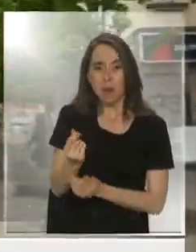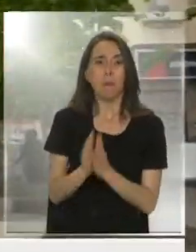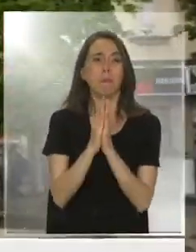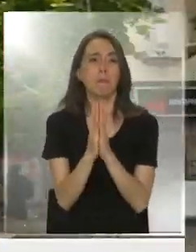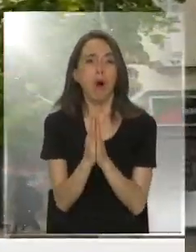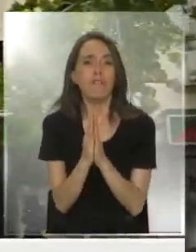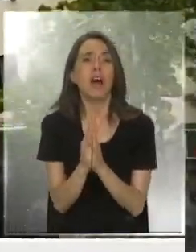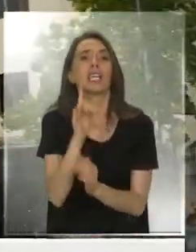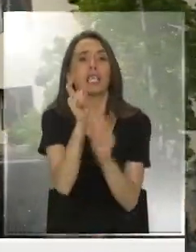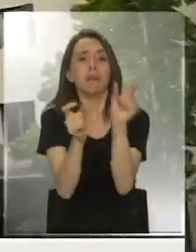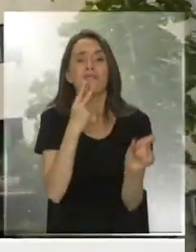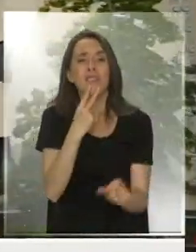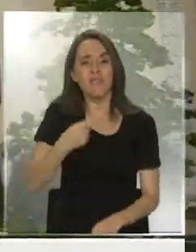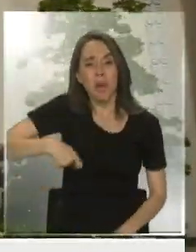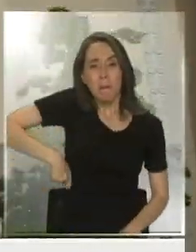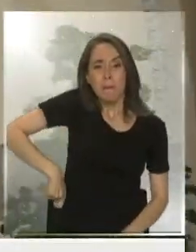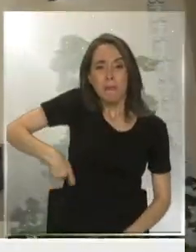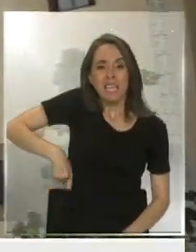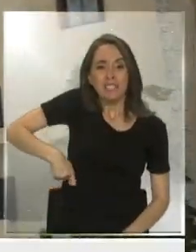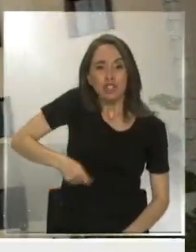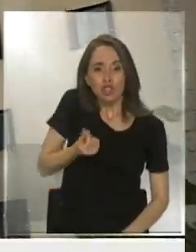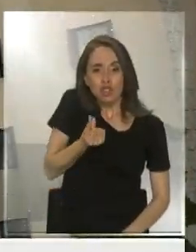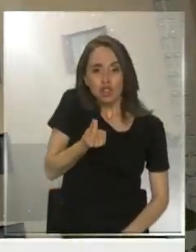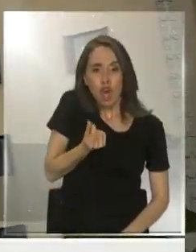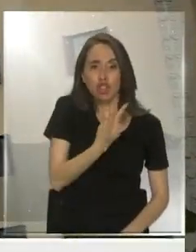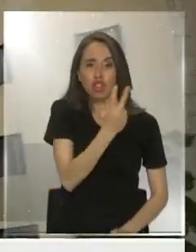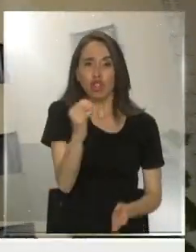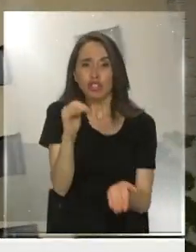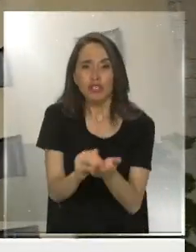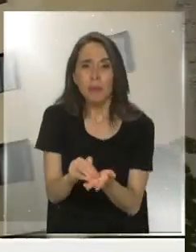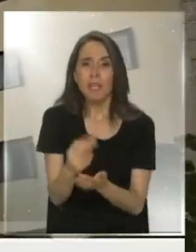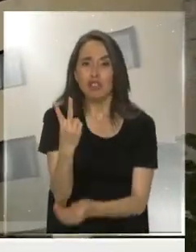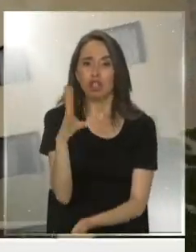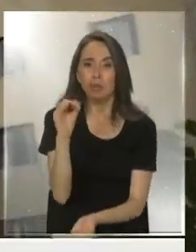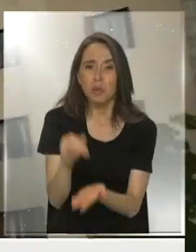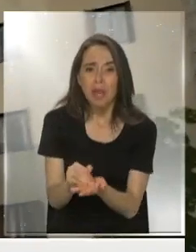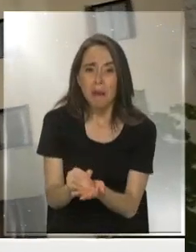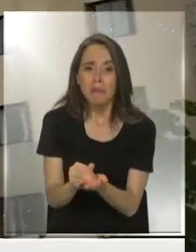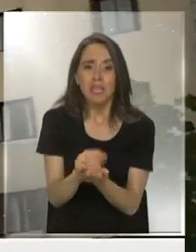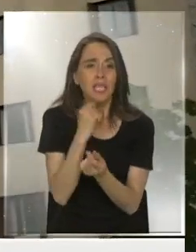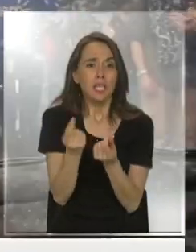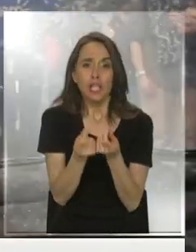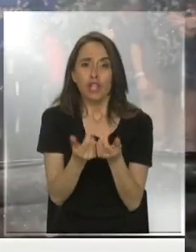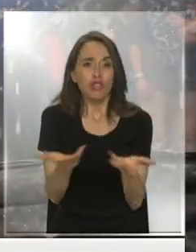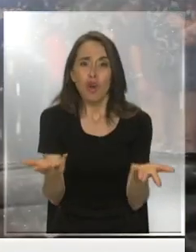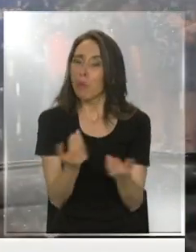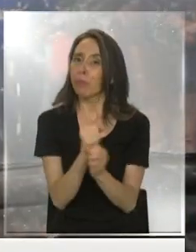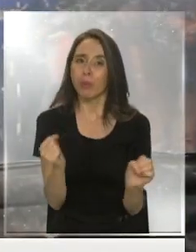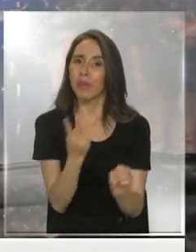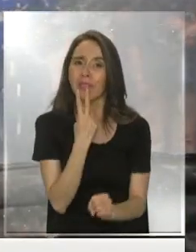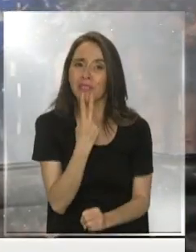¿A quién vive con pensiones de 200, de 50 y tantas mil? No se puede.